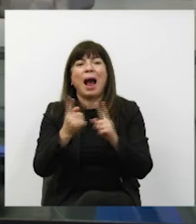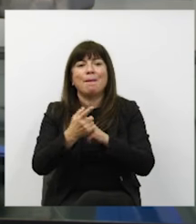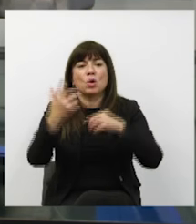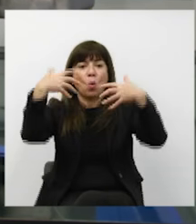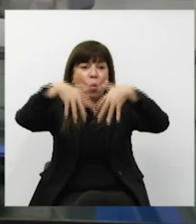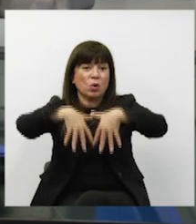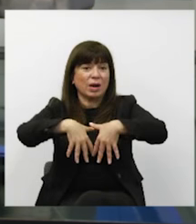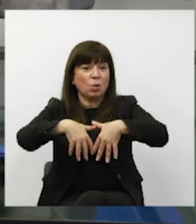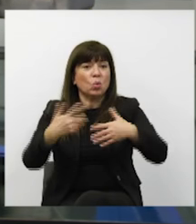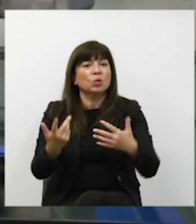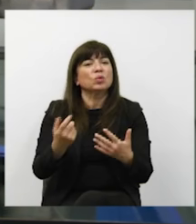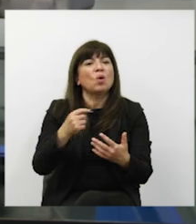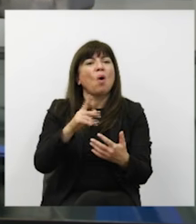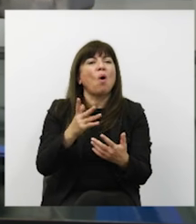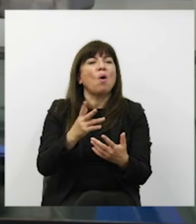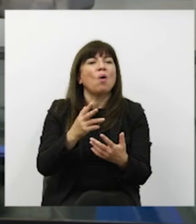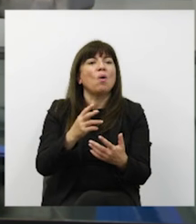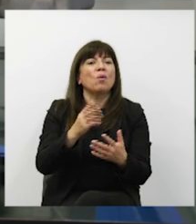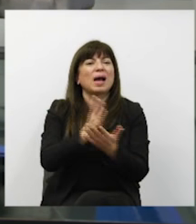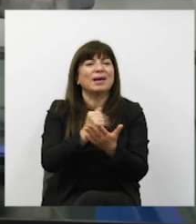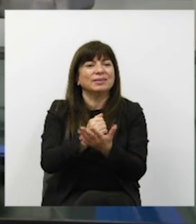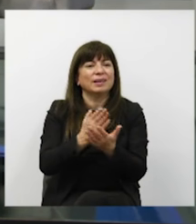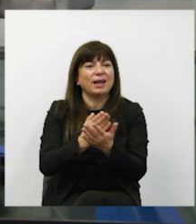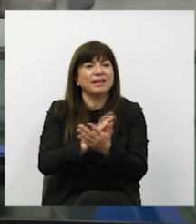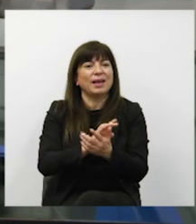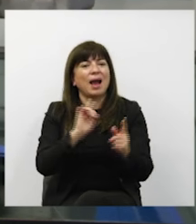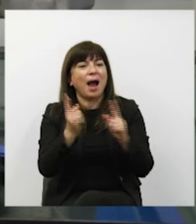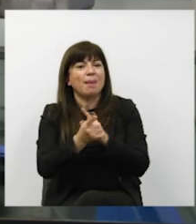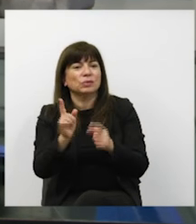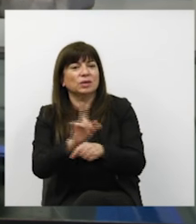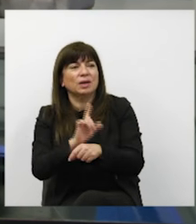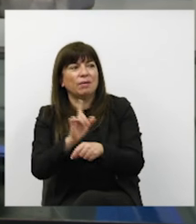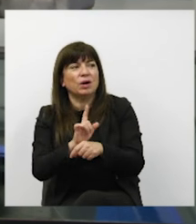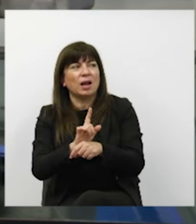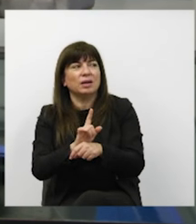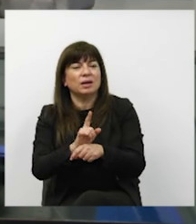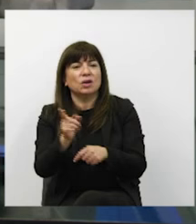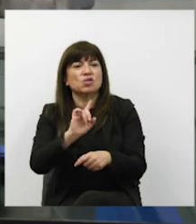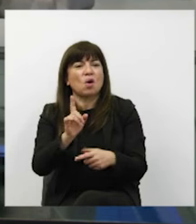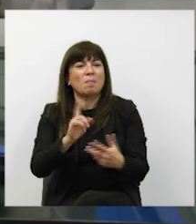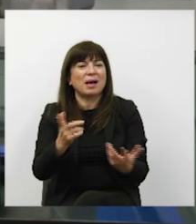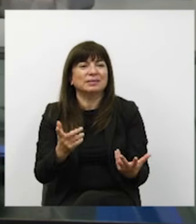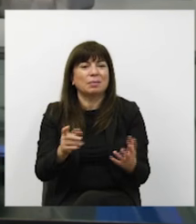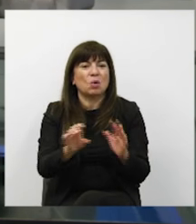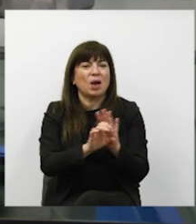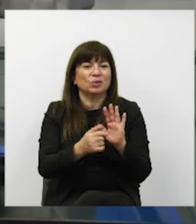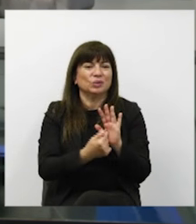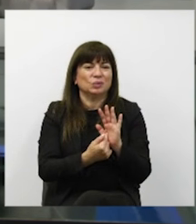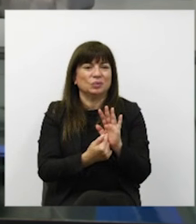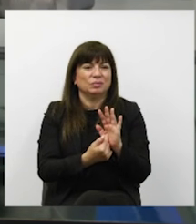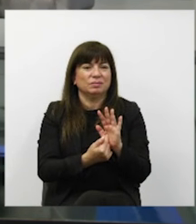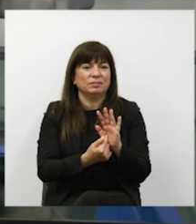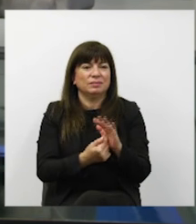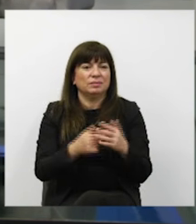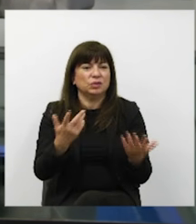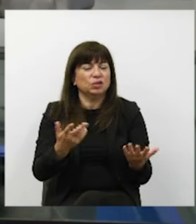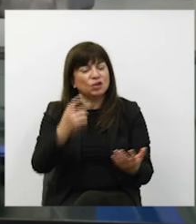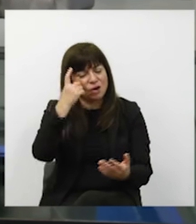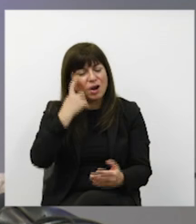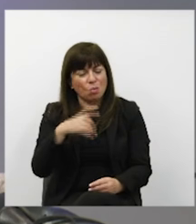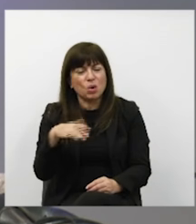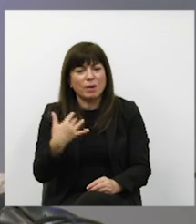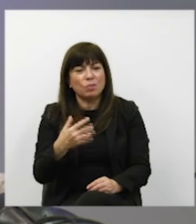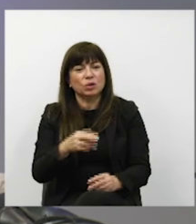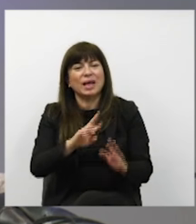hacer una estrategia de reconversión laboral mucho más eficaz, no pase por la Constitución. No estoy diciendo que no sea relevante el proceso constitucional. Es